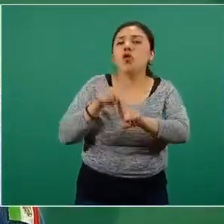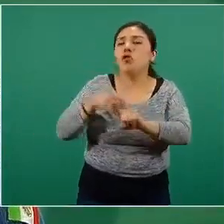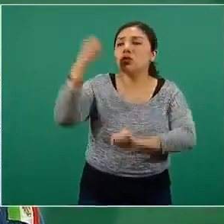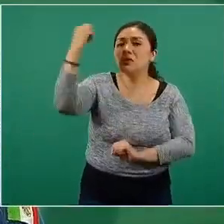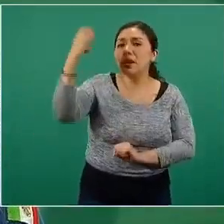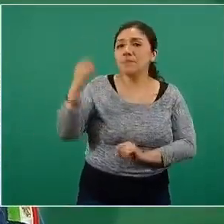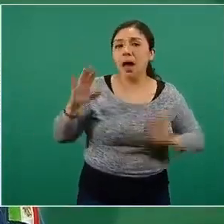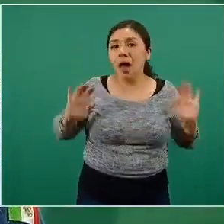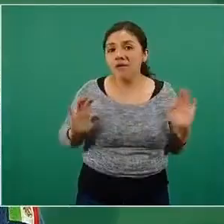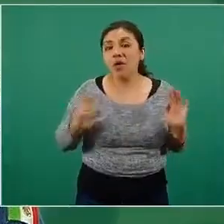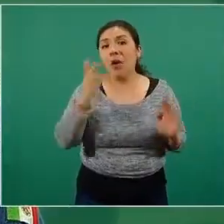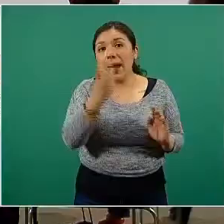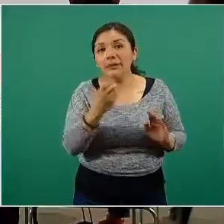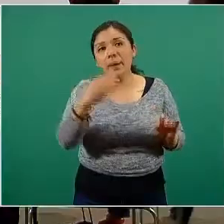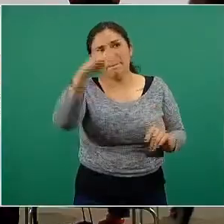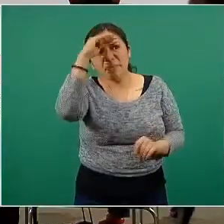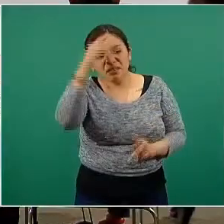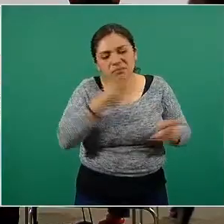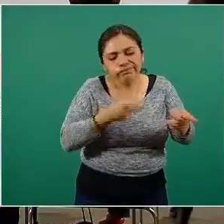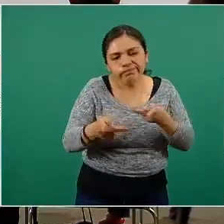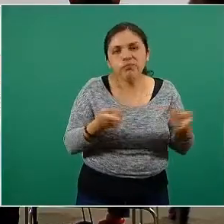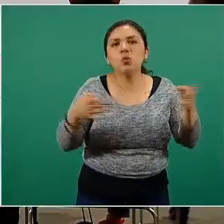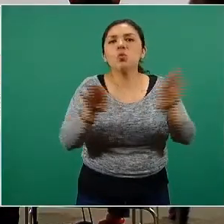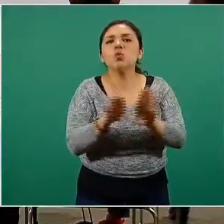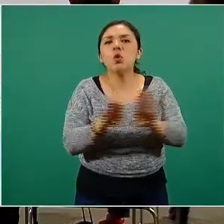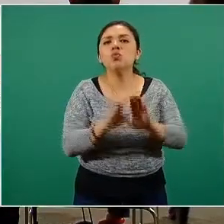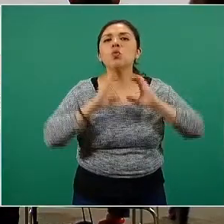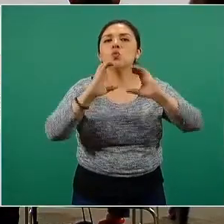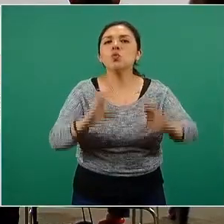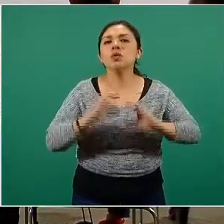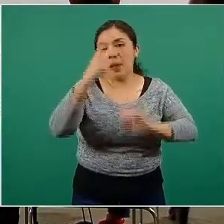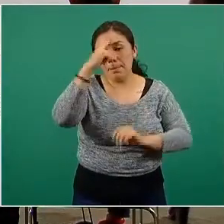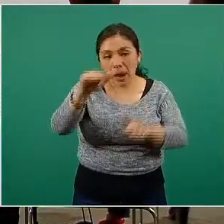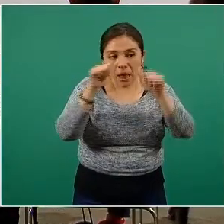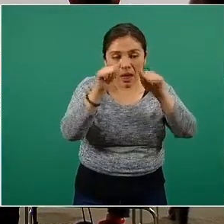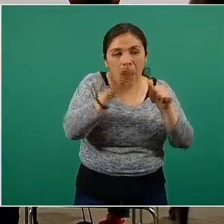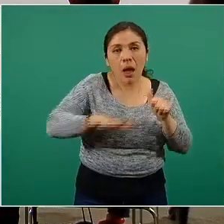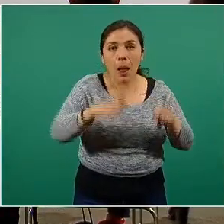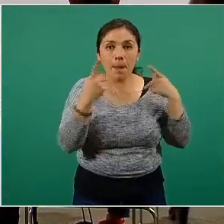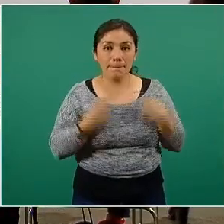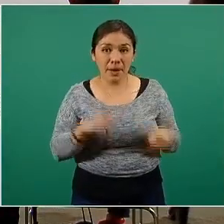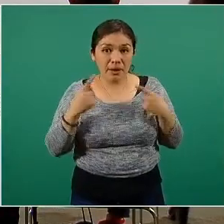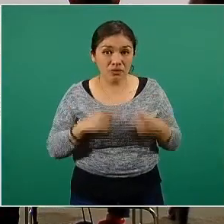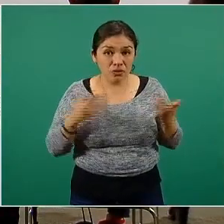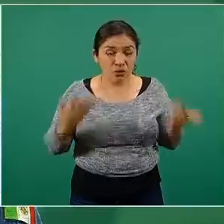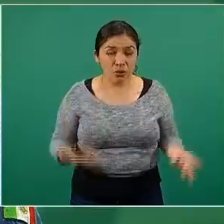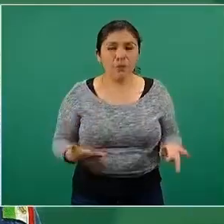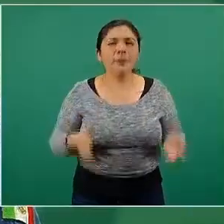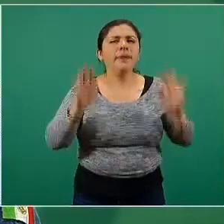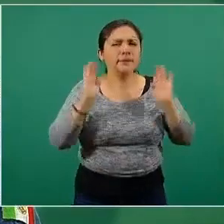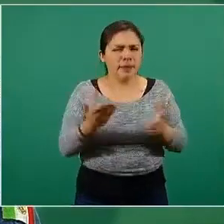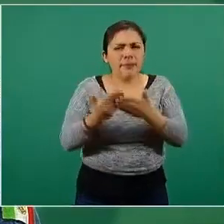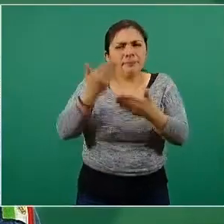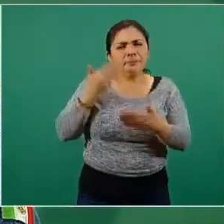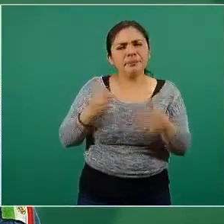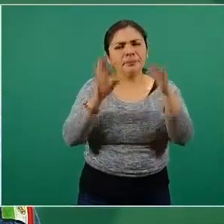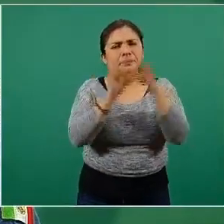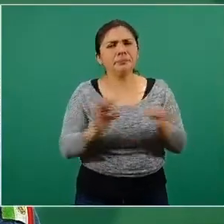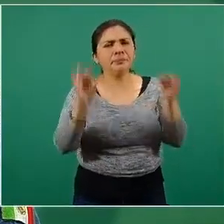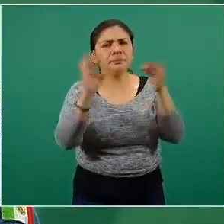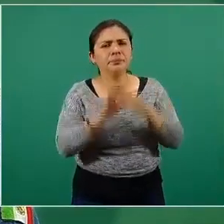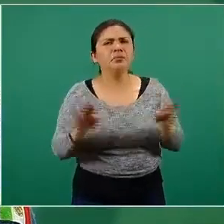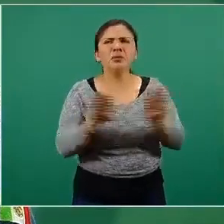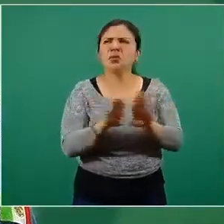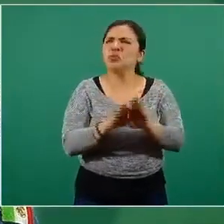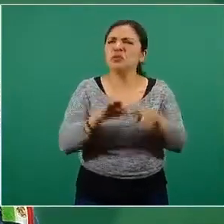es el tipo de estrategia que toman para el resto de la población, ¿no? Creo que ya se ha mencionado hace,